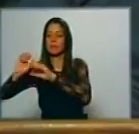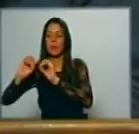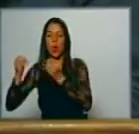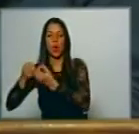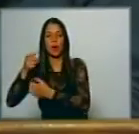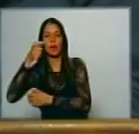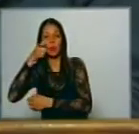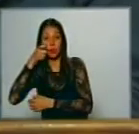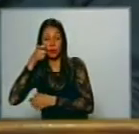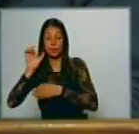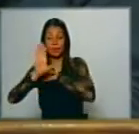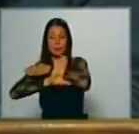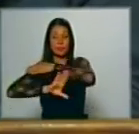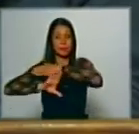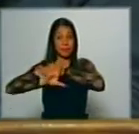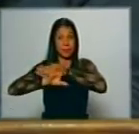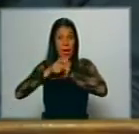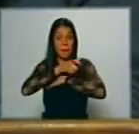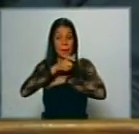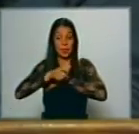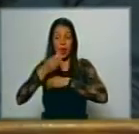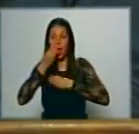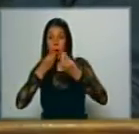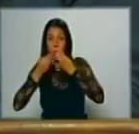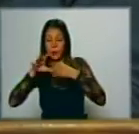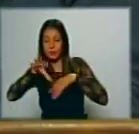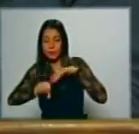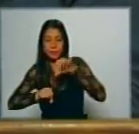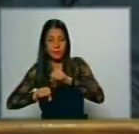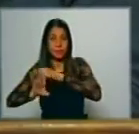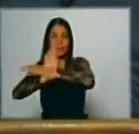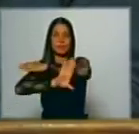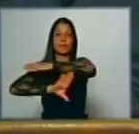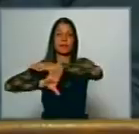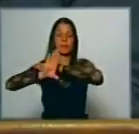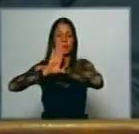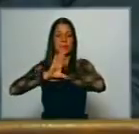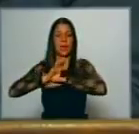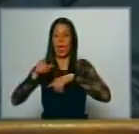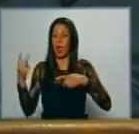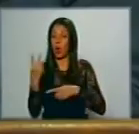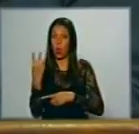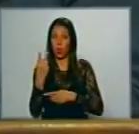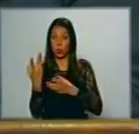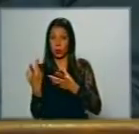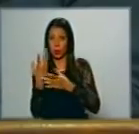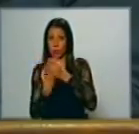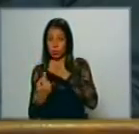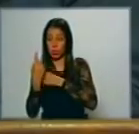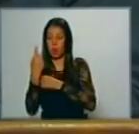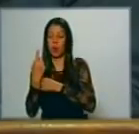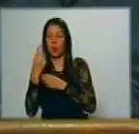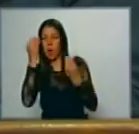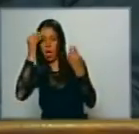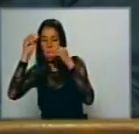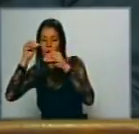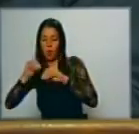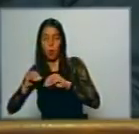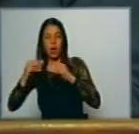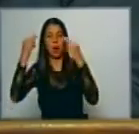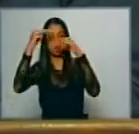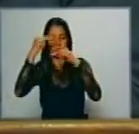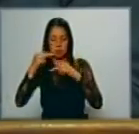para la Defensa de los Derechos Socioeconómicos, determinarán las distintas modalidades y niveles de